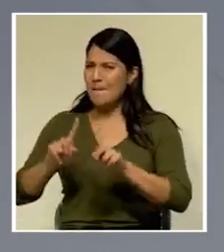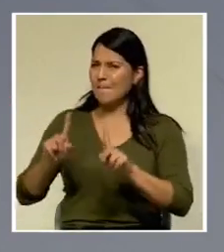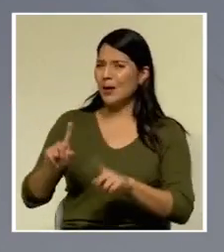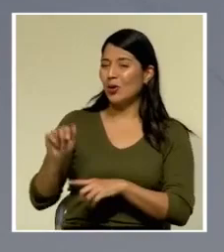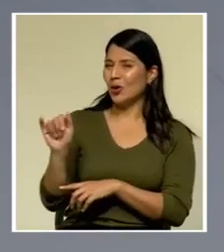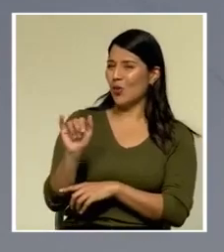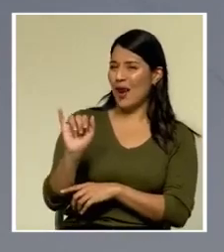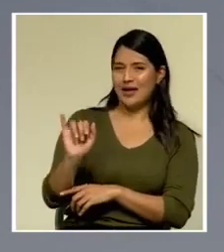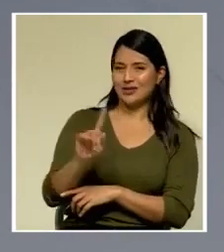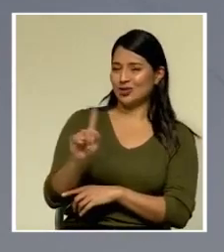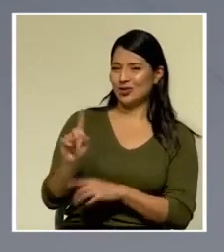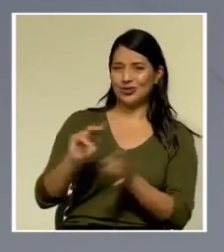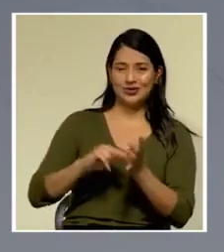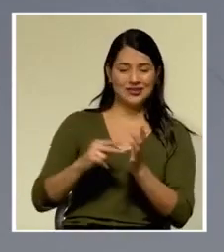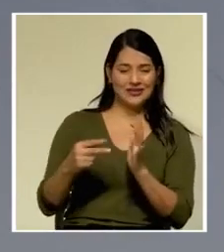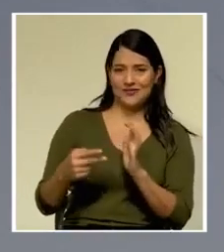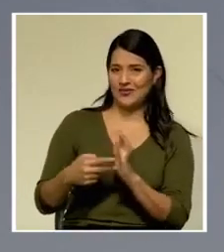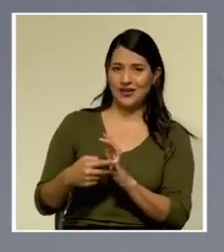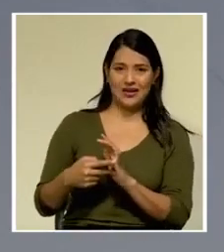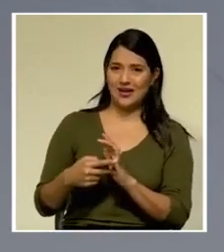porque uno,